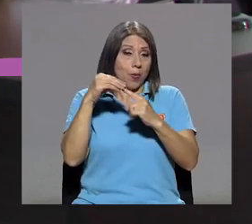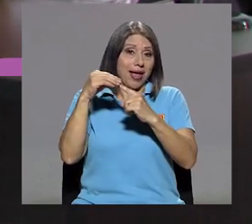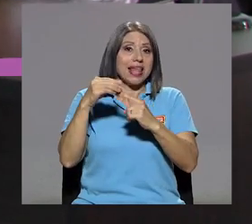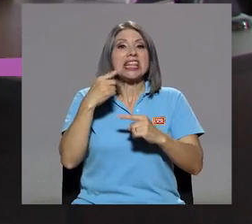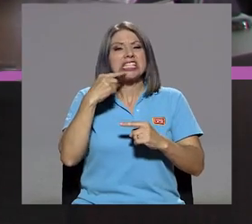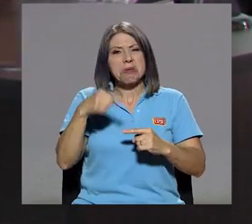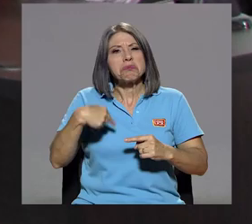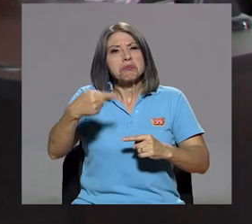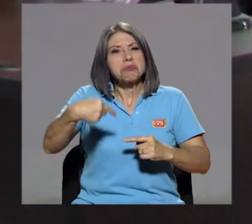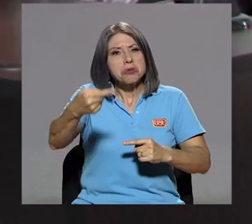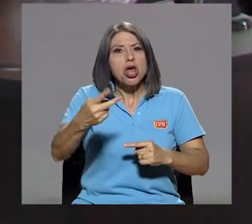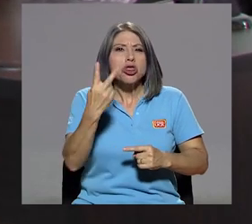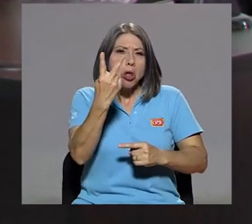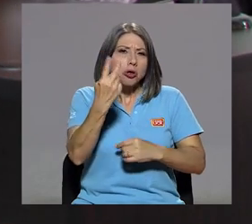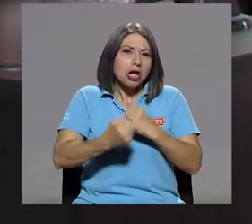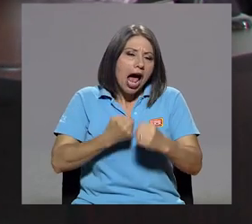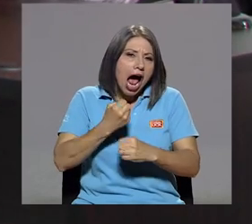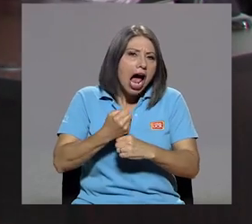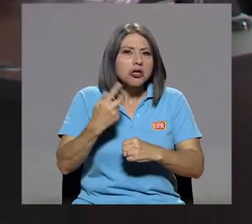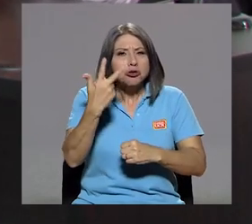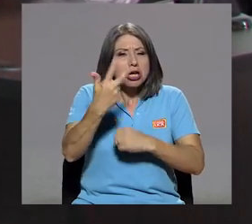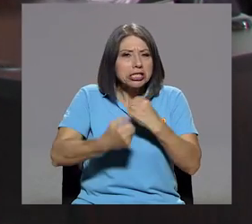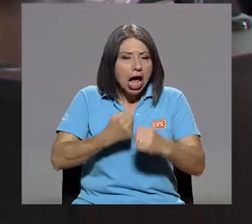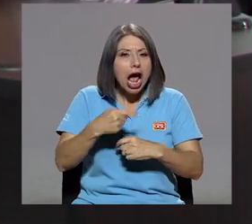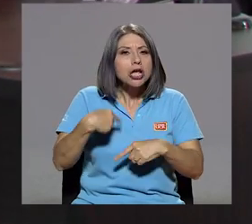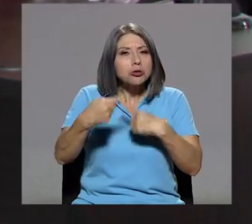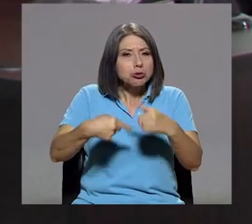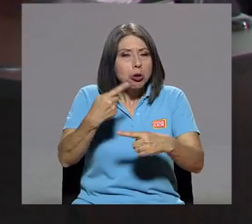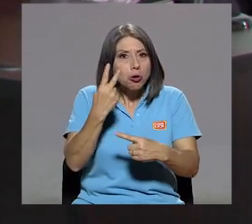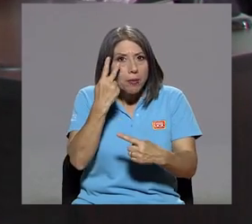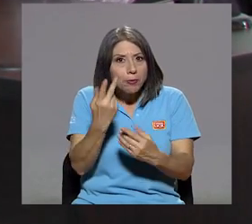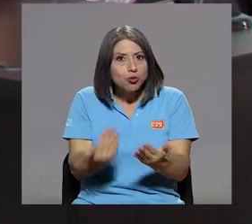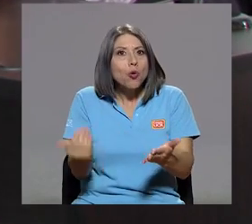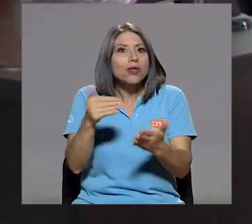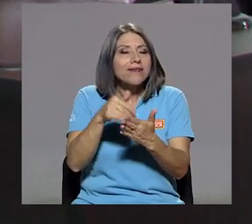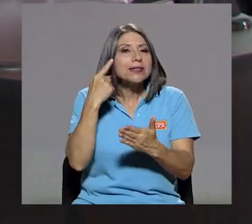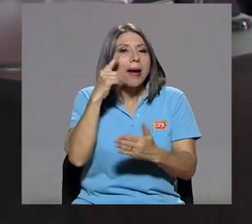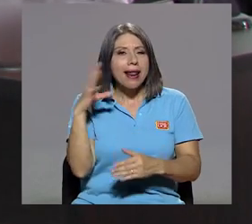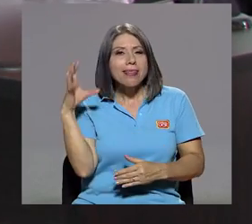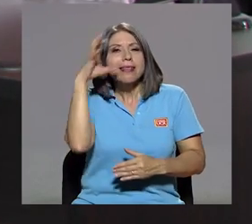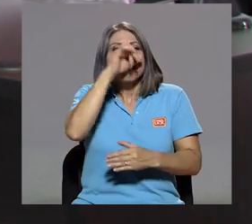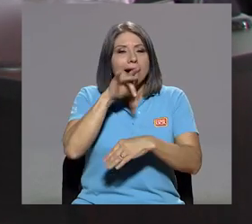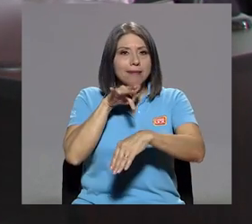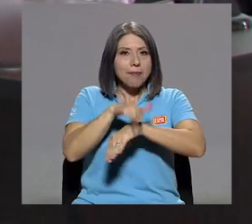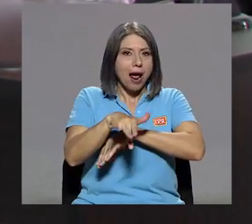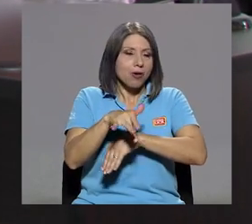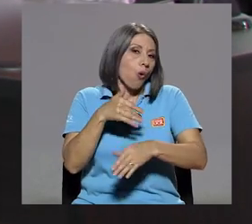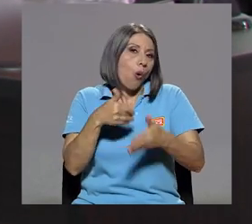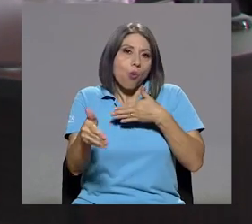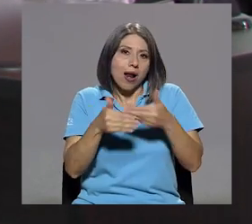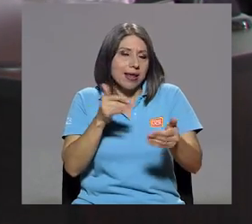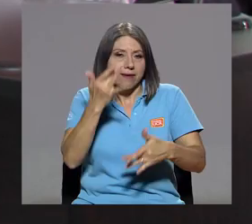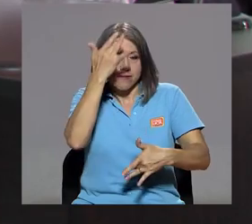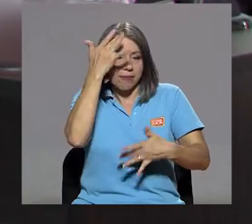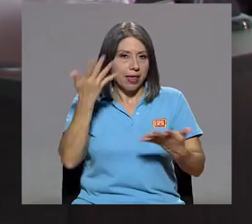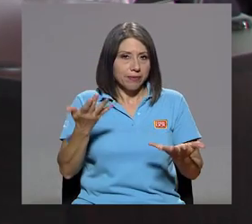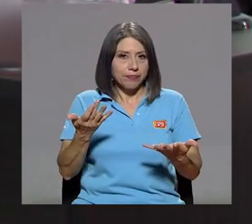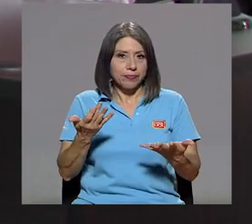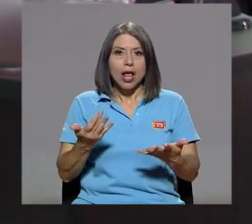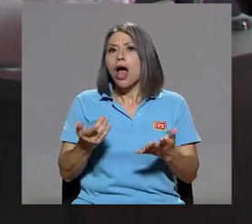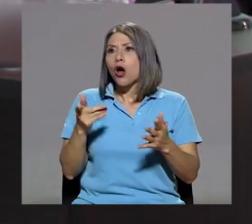nuevamente para detectar de manera temprana cualquier cambio y cualquier otra enfermedad ocular que esté presente, ¿verdad? Okay. Sí,